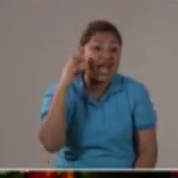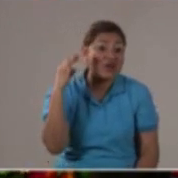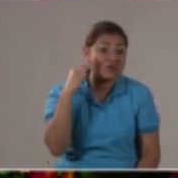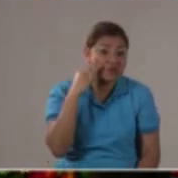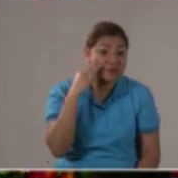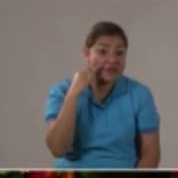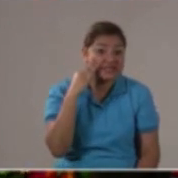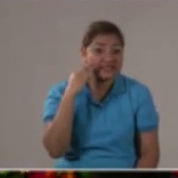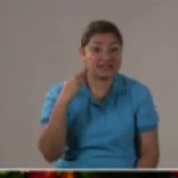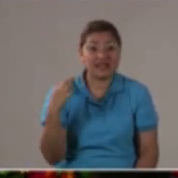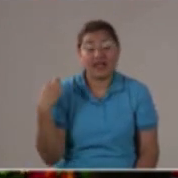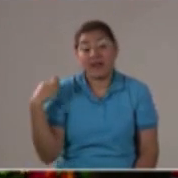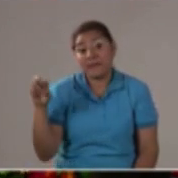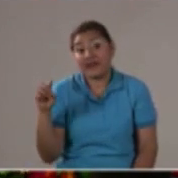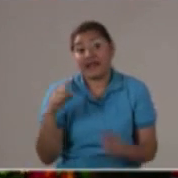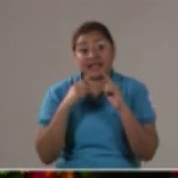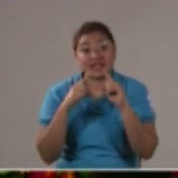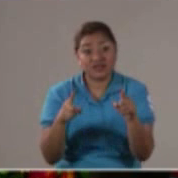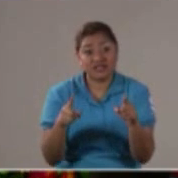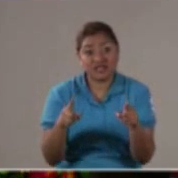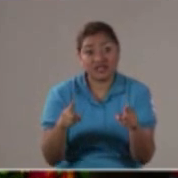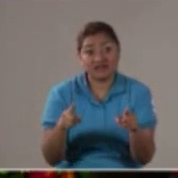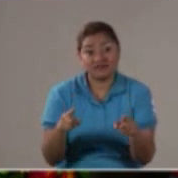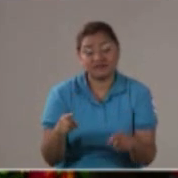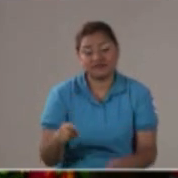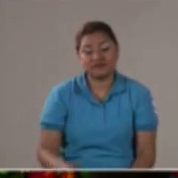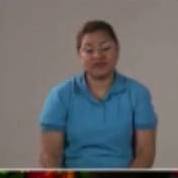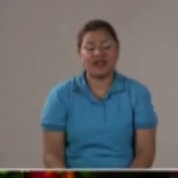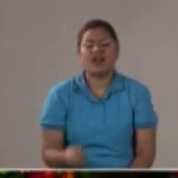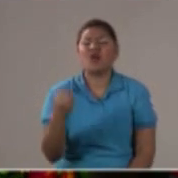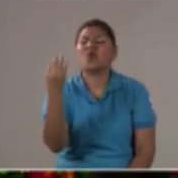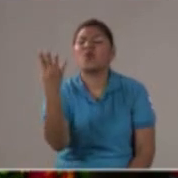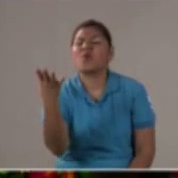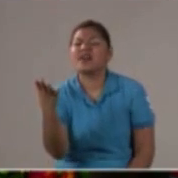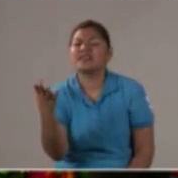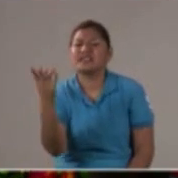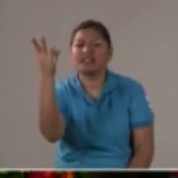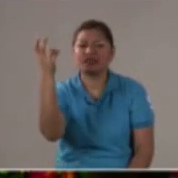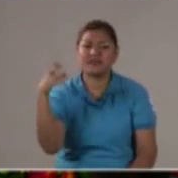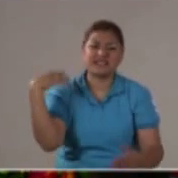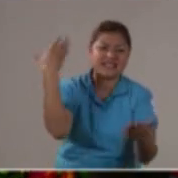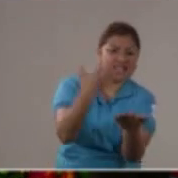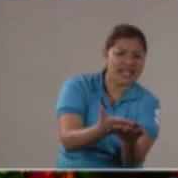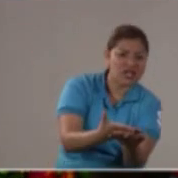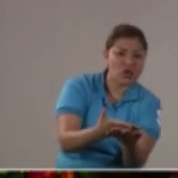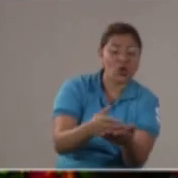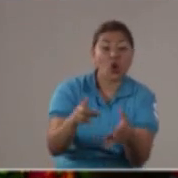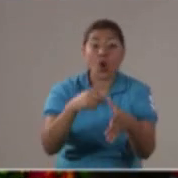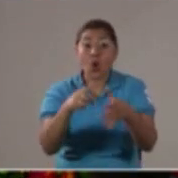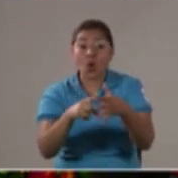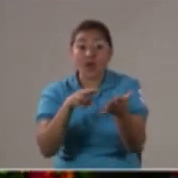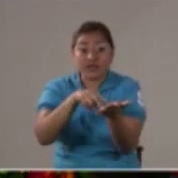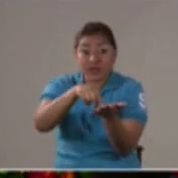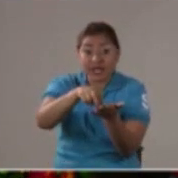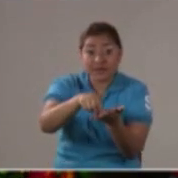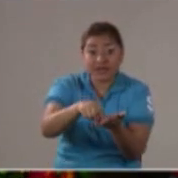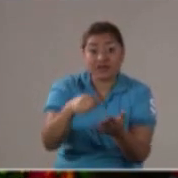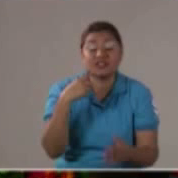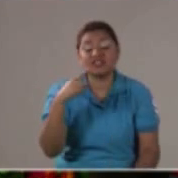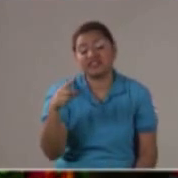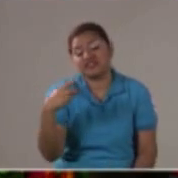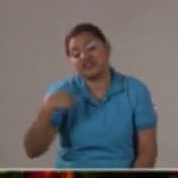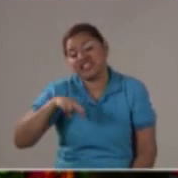mamá. ¿Cuántas veces cayó ese muchachito antes de caminar? Ay, Dios, hermano, el caído le